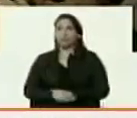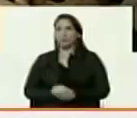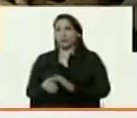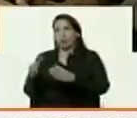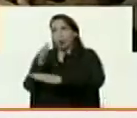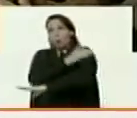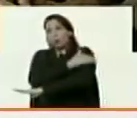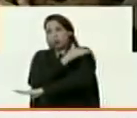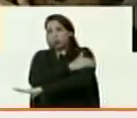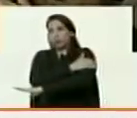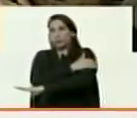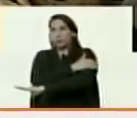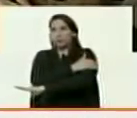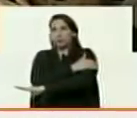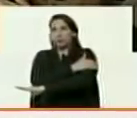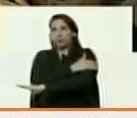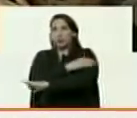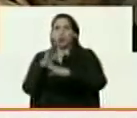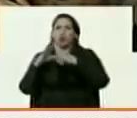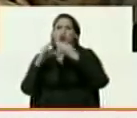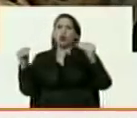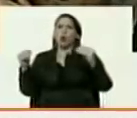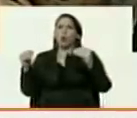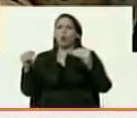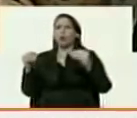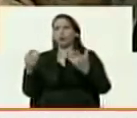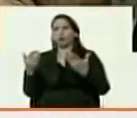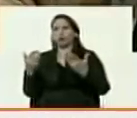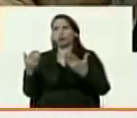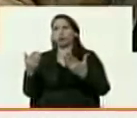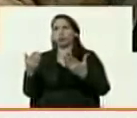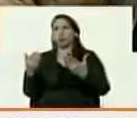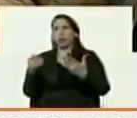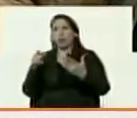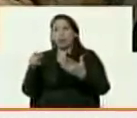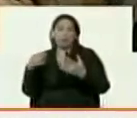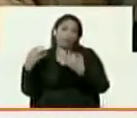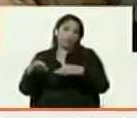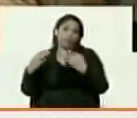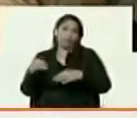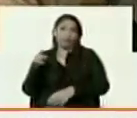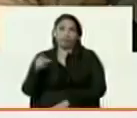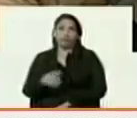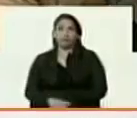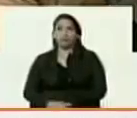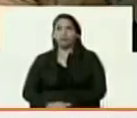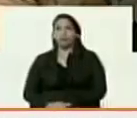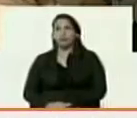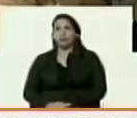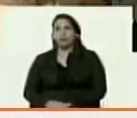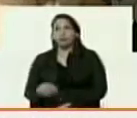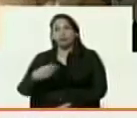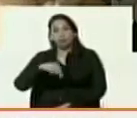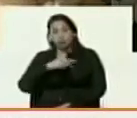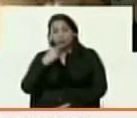oposición somos todos los que no estamos en el gobierno, tan sencillo como eso. Nosotros hemos dicho